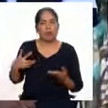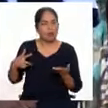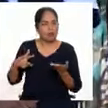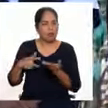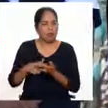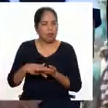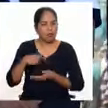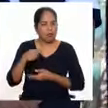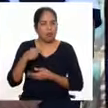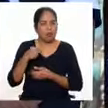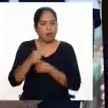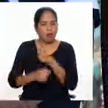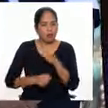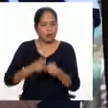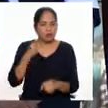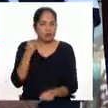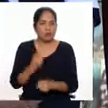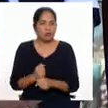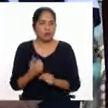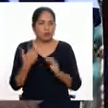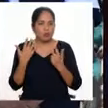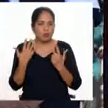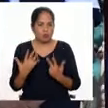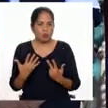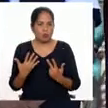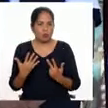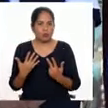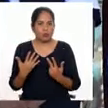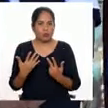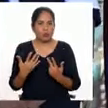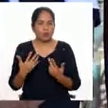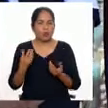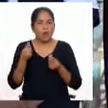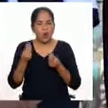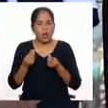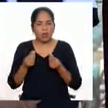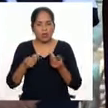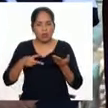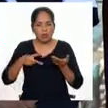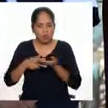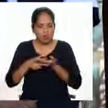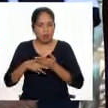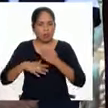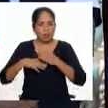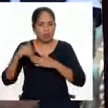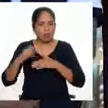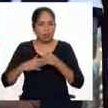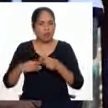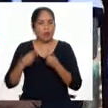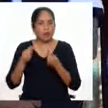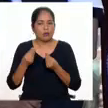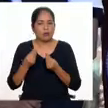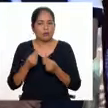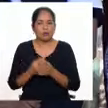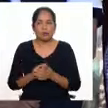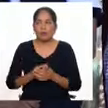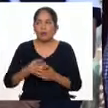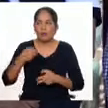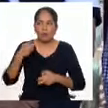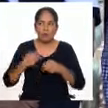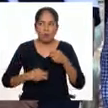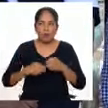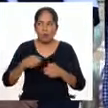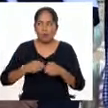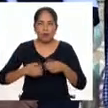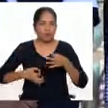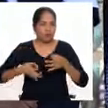desde hace 8 años. ¿Y por qué estaba paralizado? Por problemas judiciales,